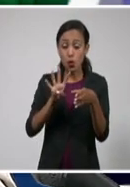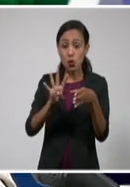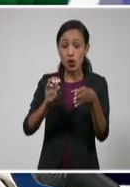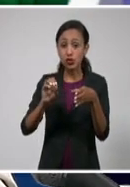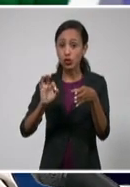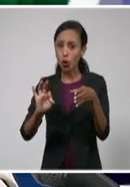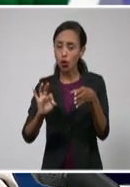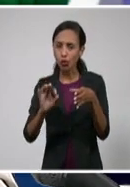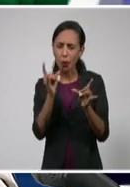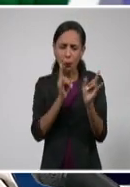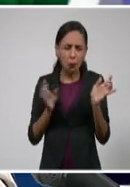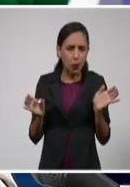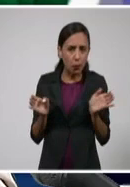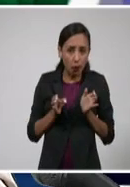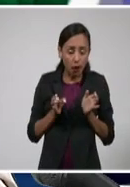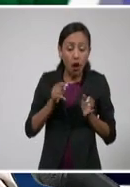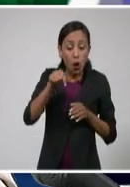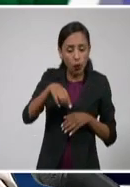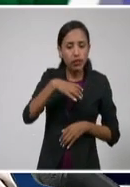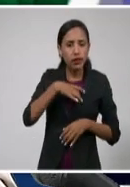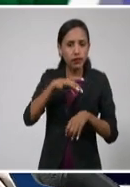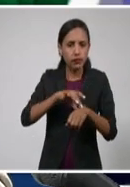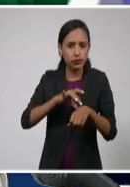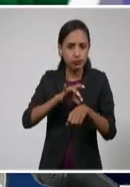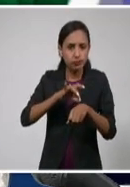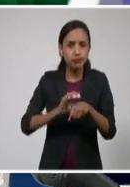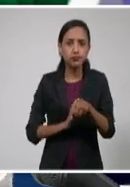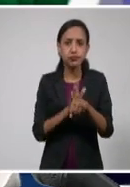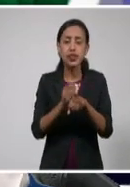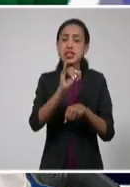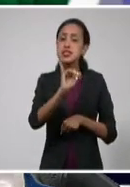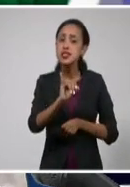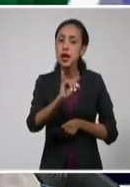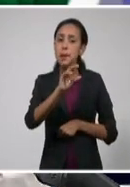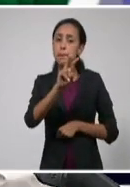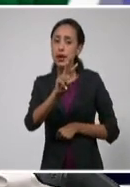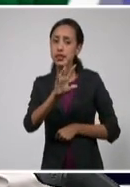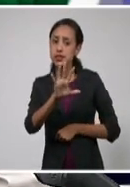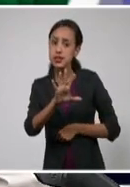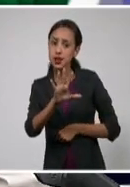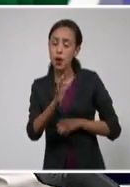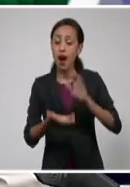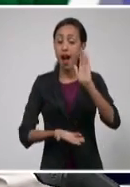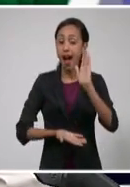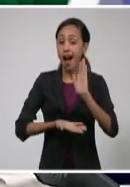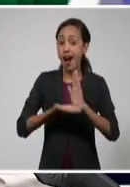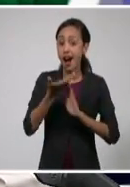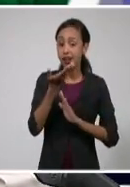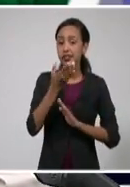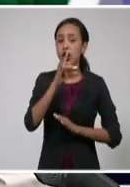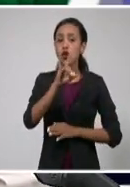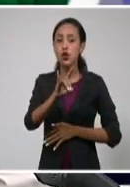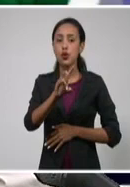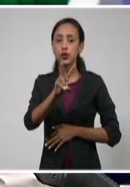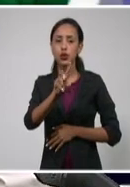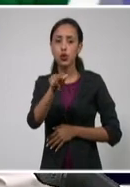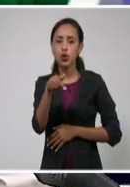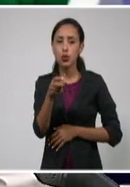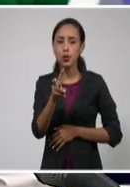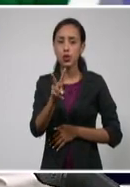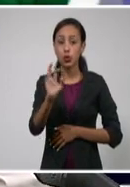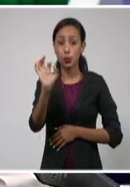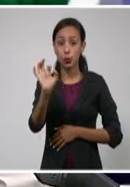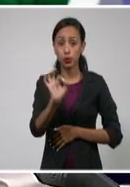lactantes, activos hoy 625, recuperados el